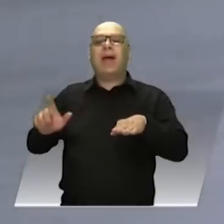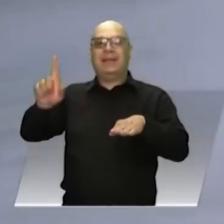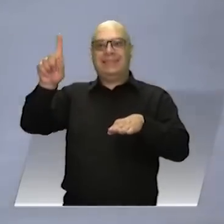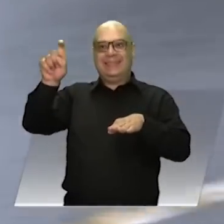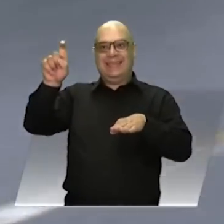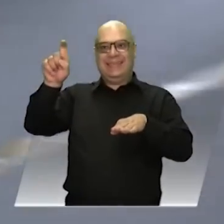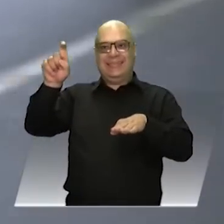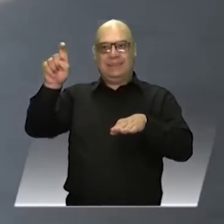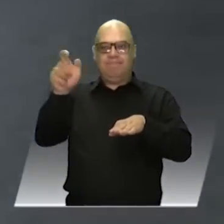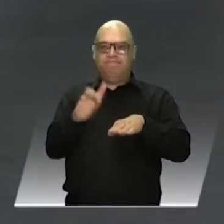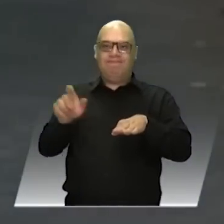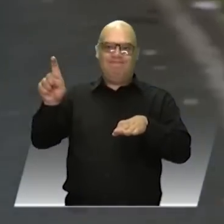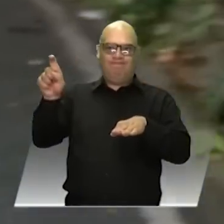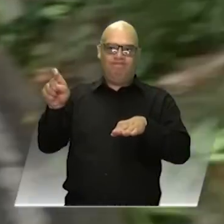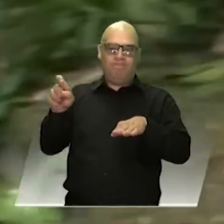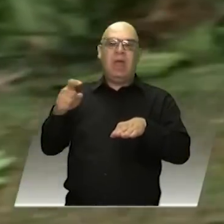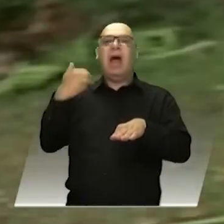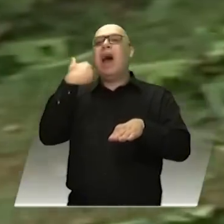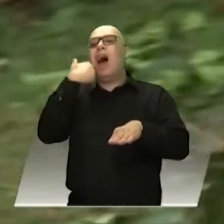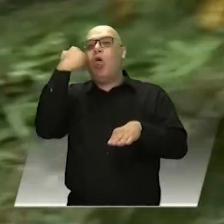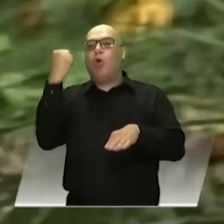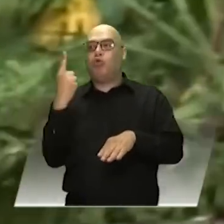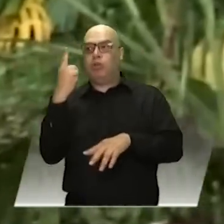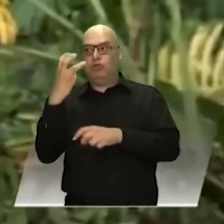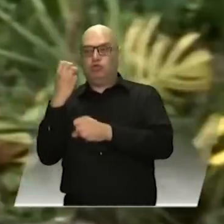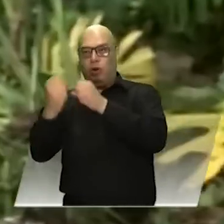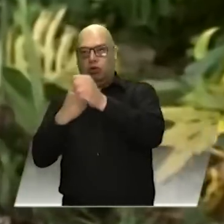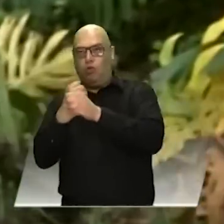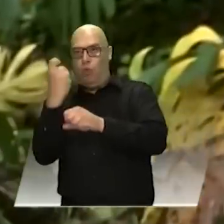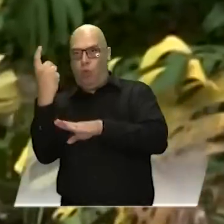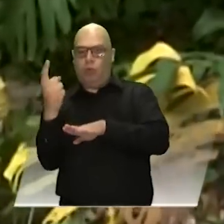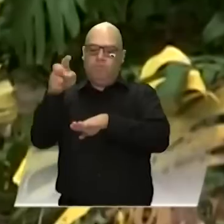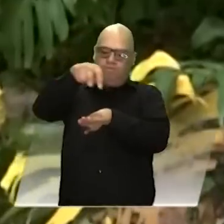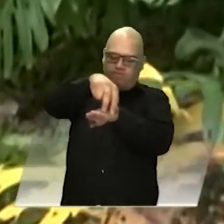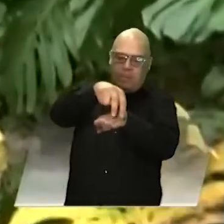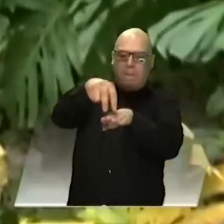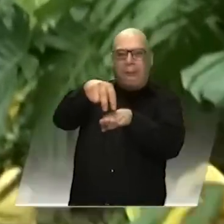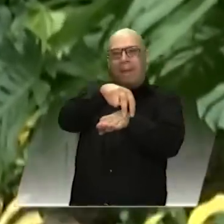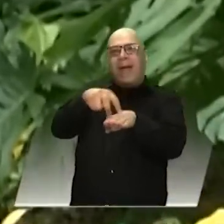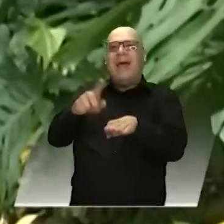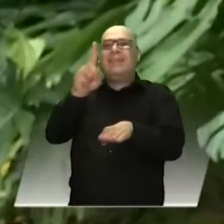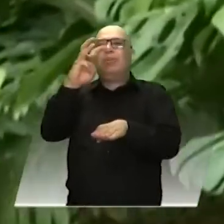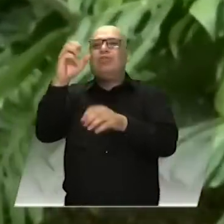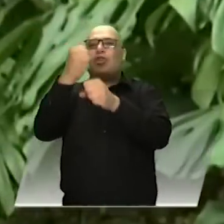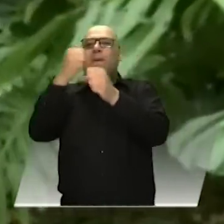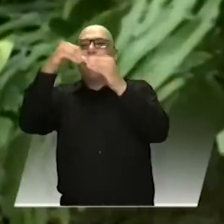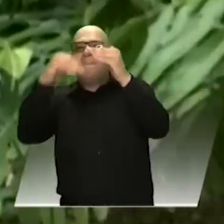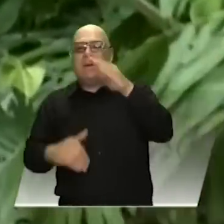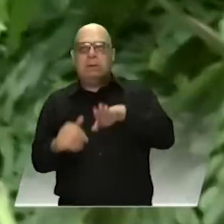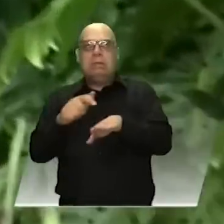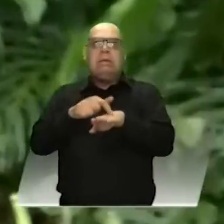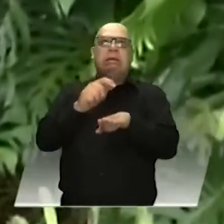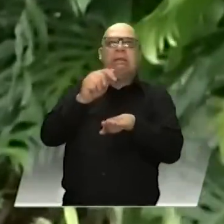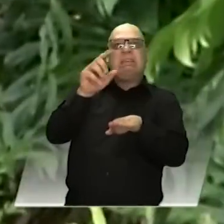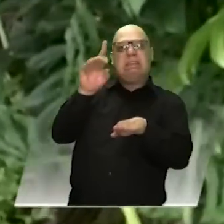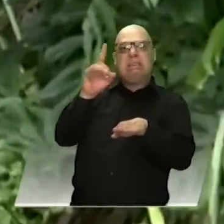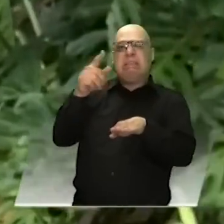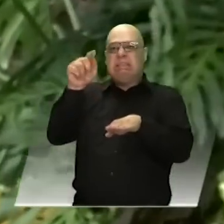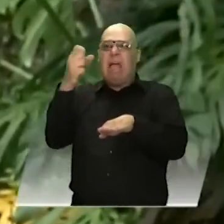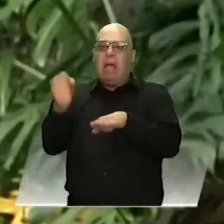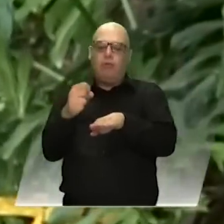a bordo, un adulto mayor de 18 años y 5 menores de edad, entre los 15 y 16